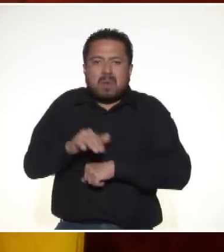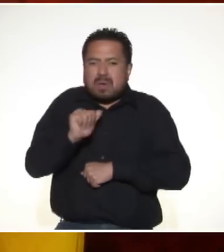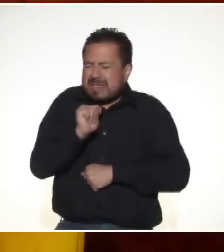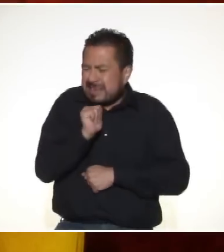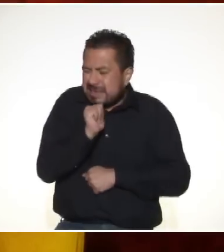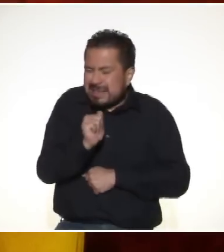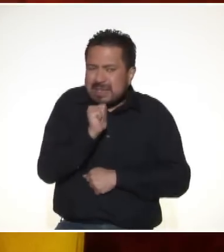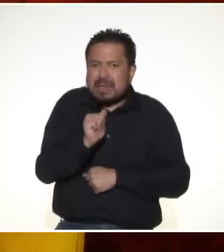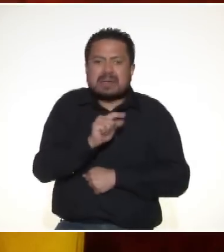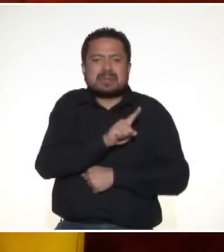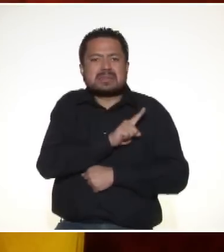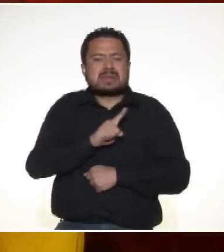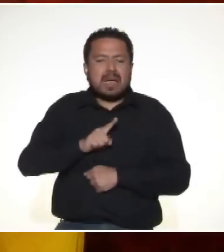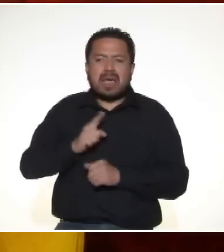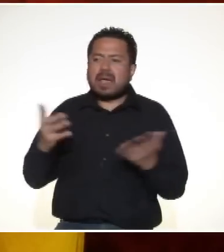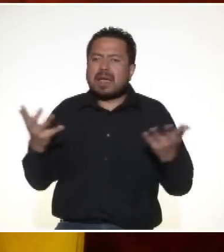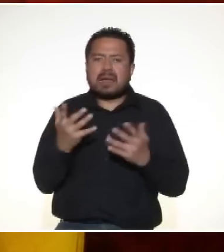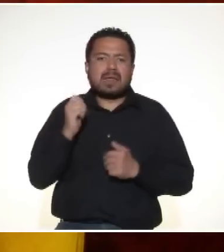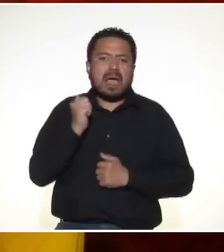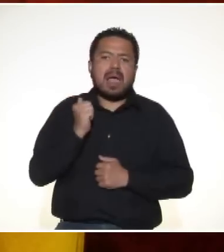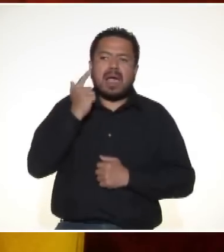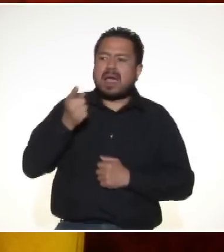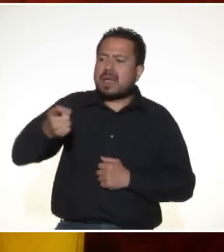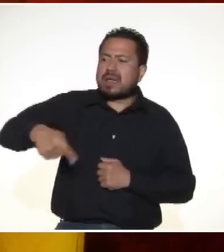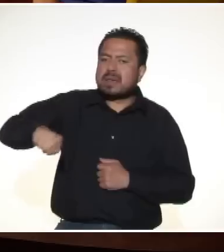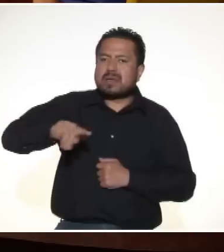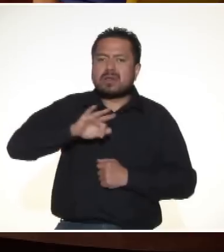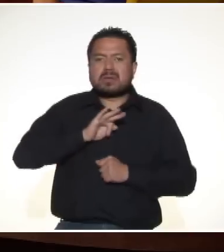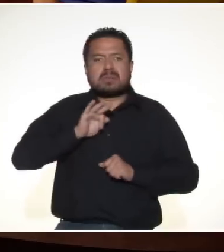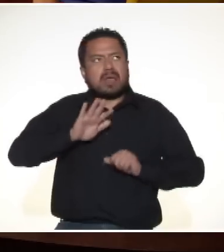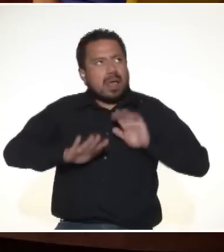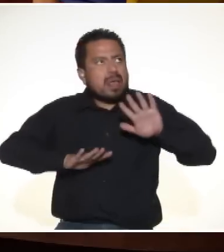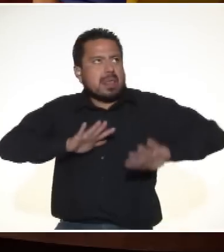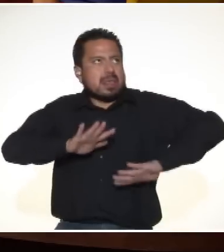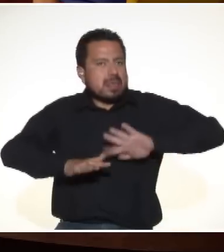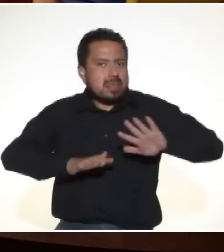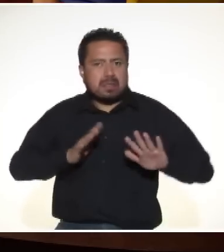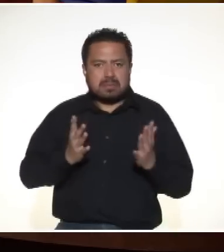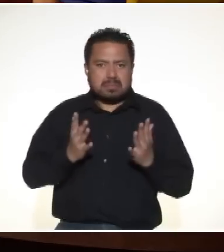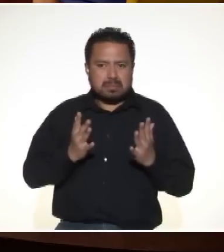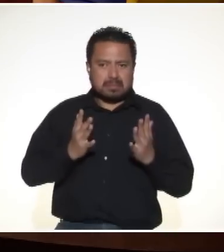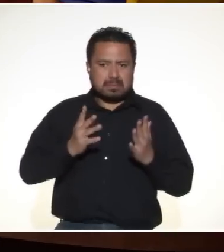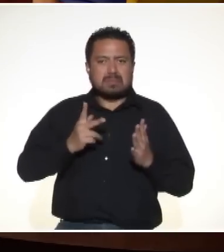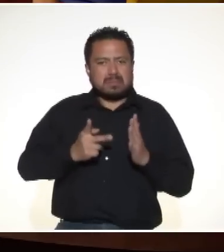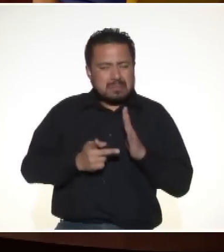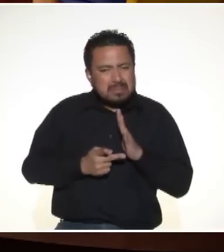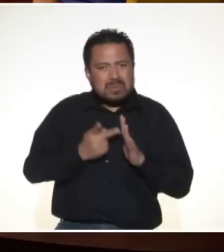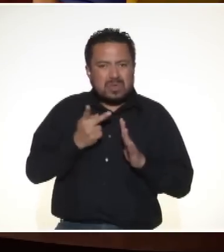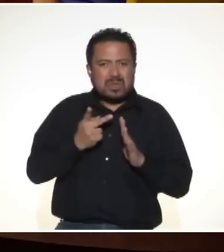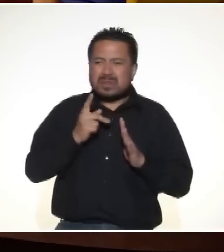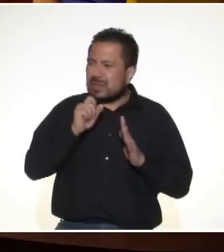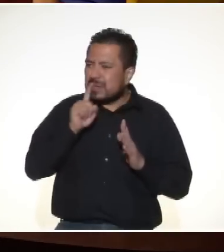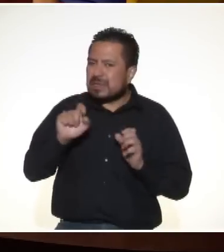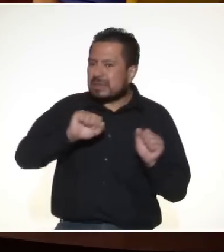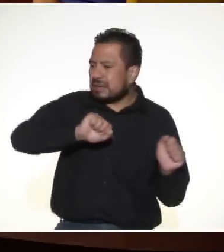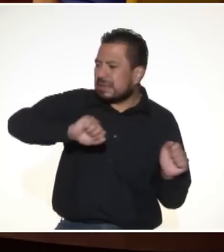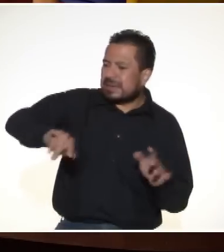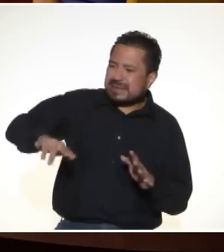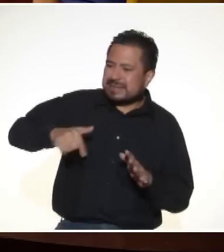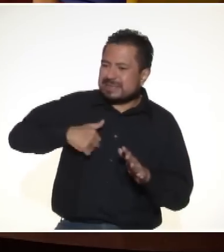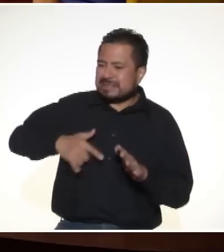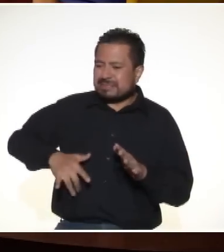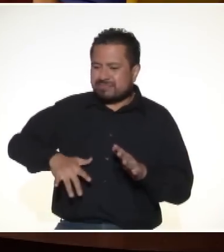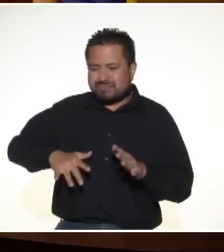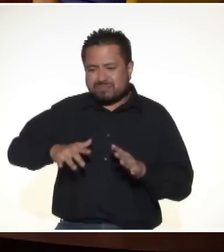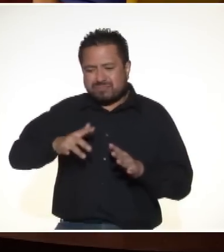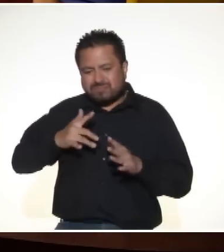nada. ¿Qué se debe hacer si alguien se está ahogando? Otra vez, nos ponemos en la balanza de lo dejo, me arriesgo, ¿qué